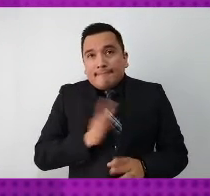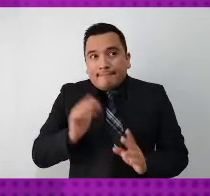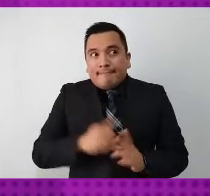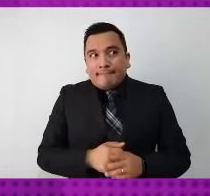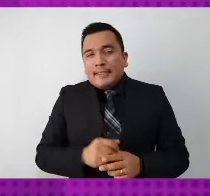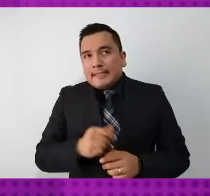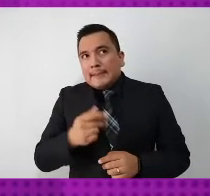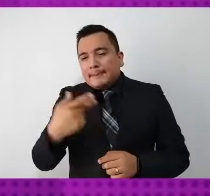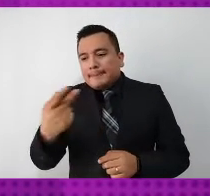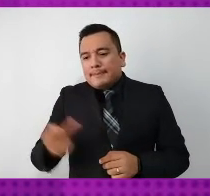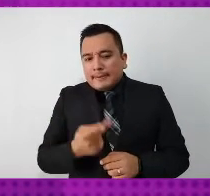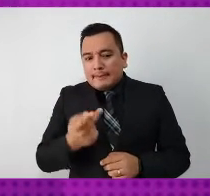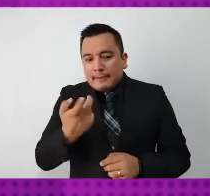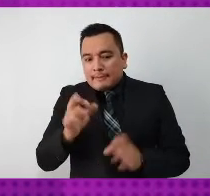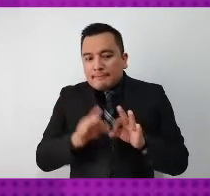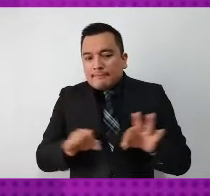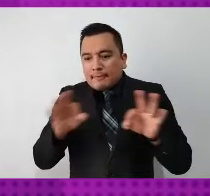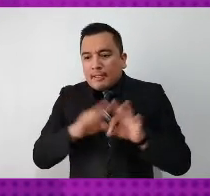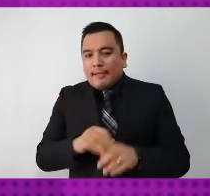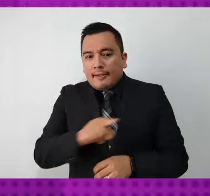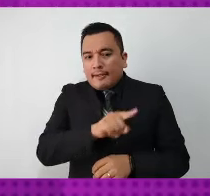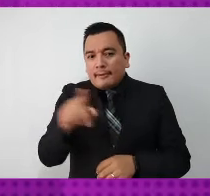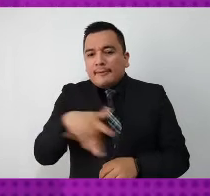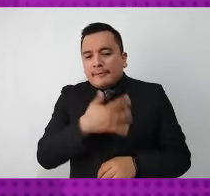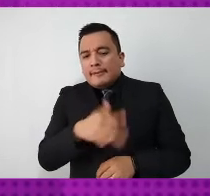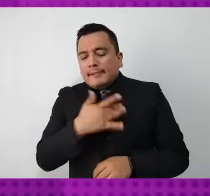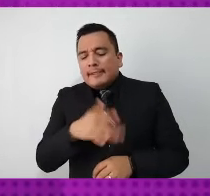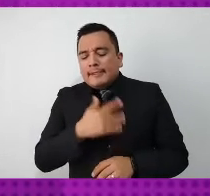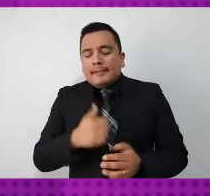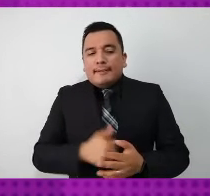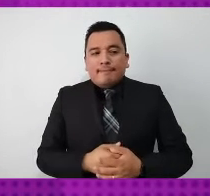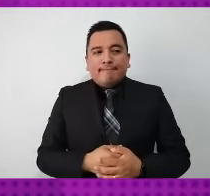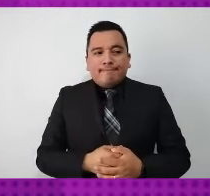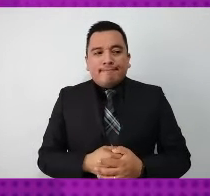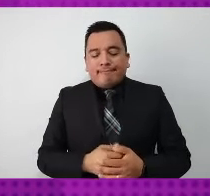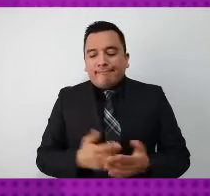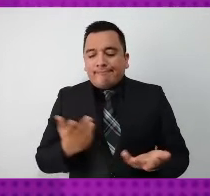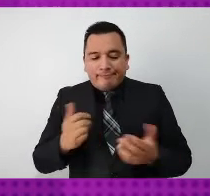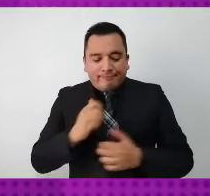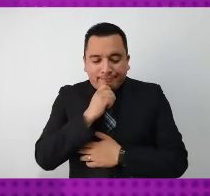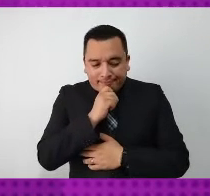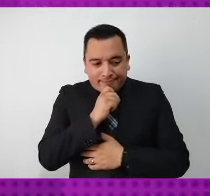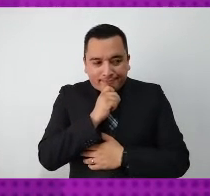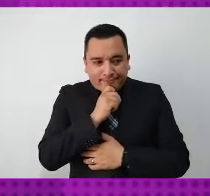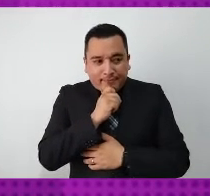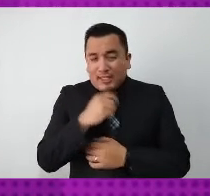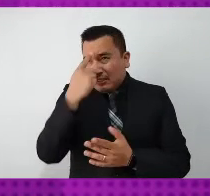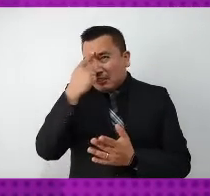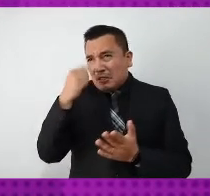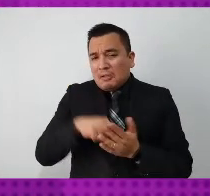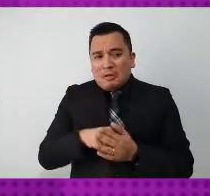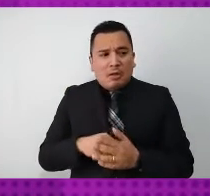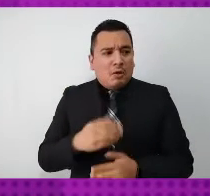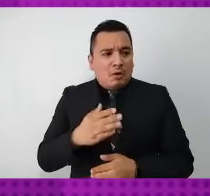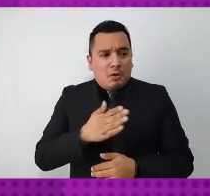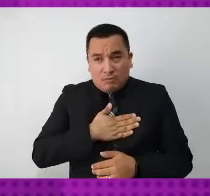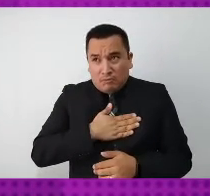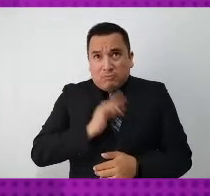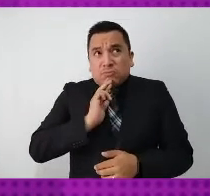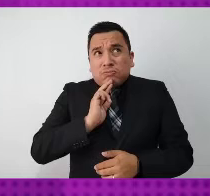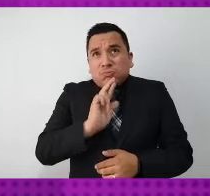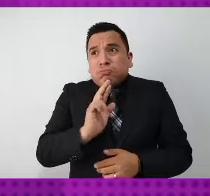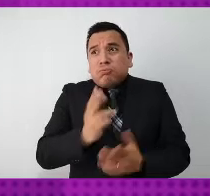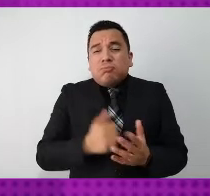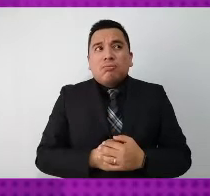percibe este creo que mi respuesta principal sería